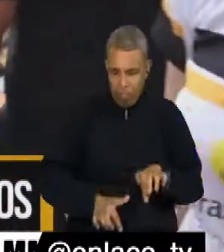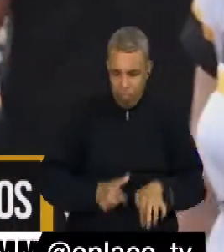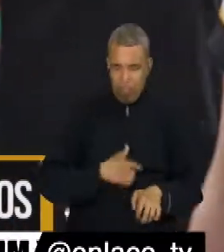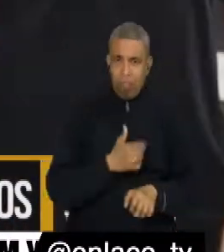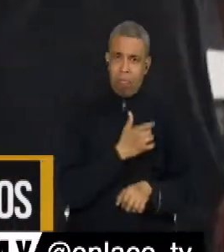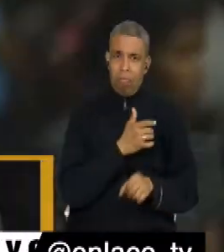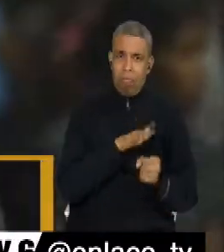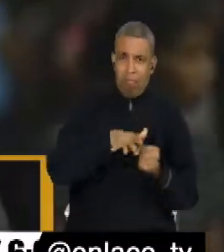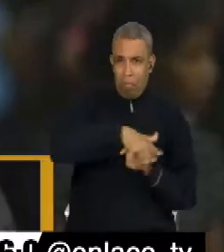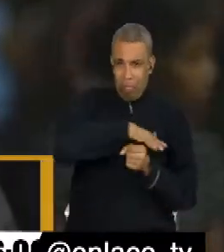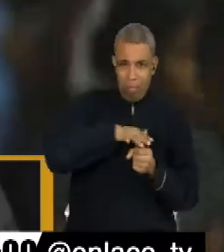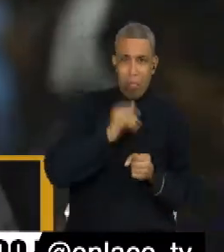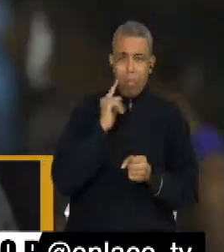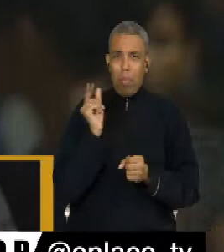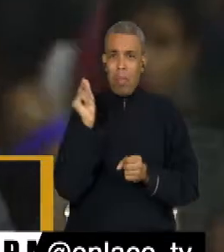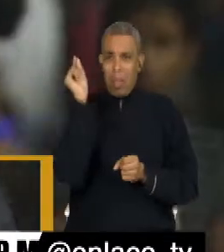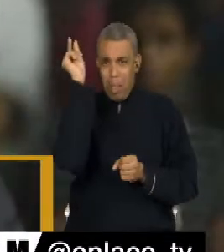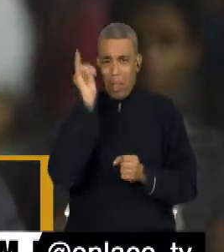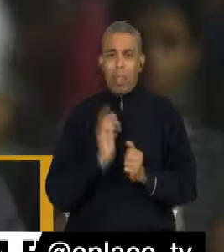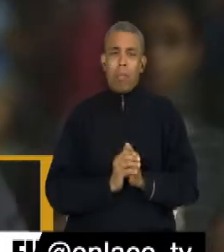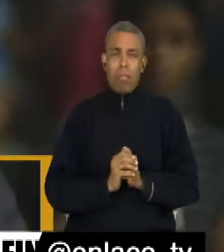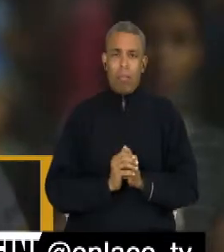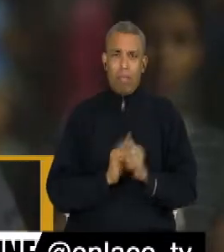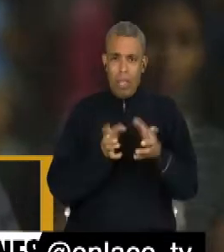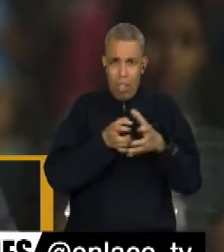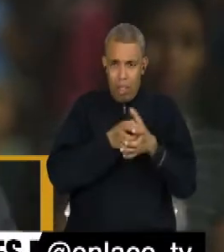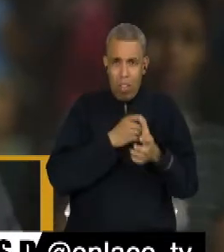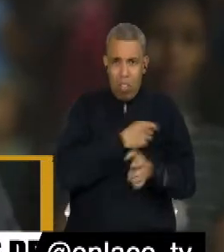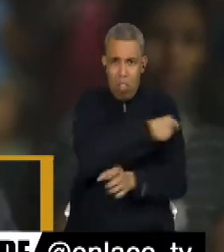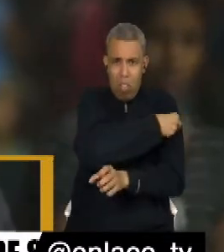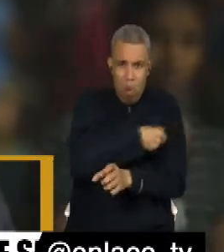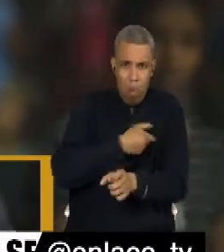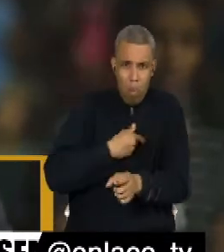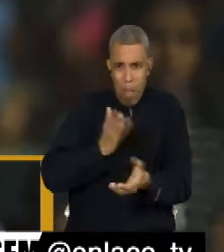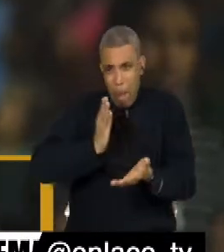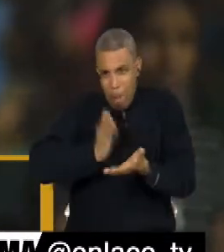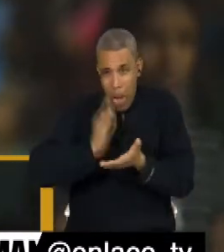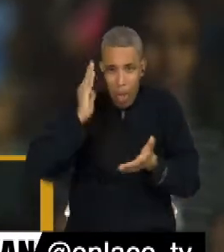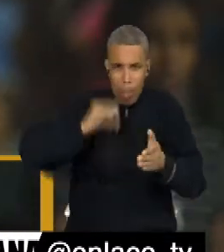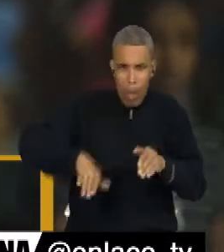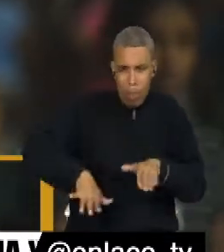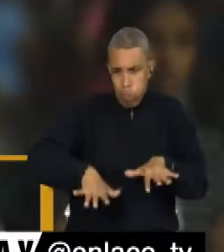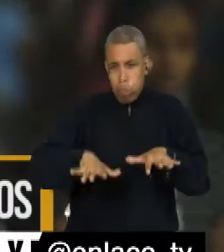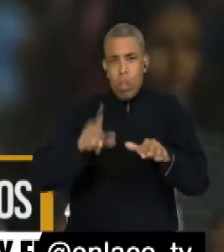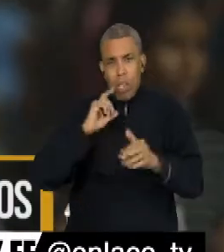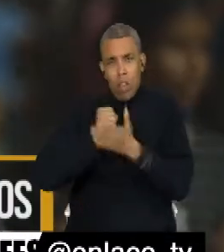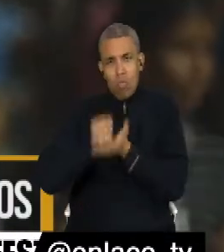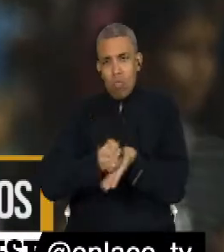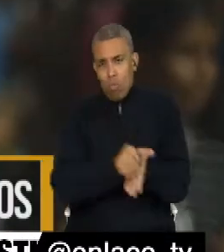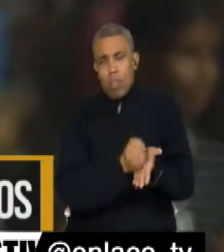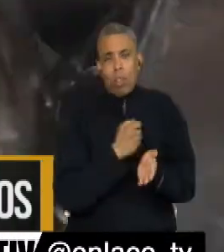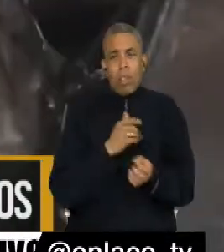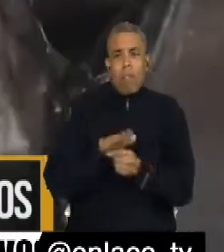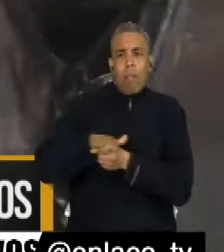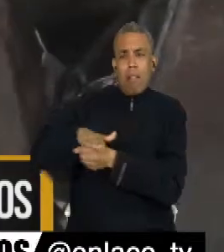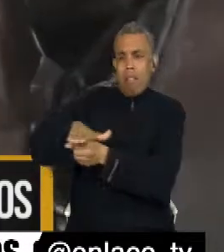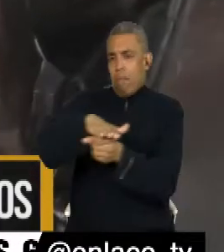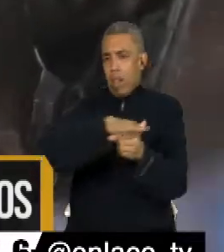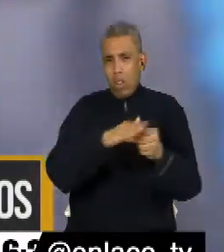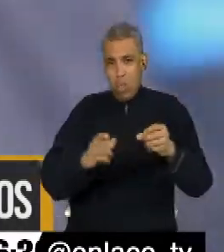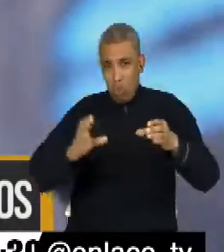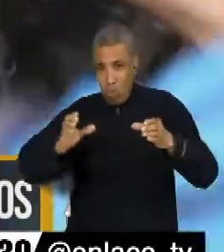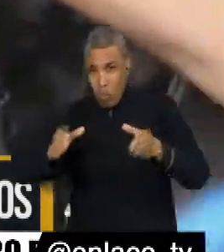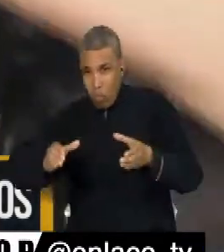Ambiente y el INDERBA. Hemos venido haciendo un acompañamiento a la comuna número 1 y a la comuna número 4, donde muchas familias han